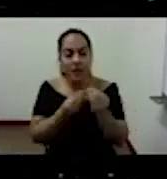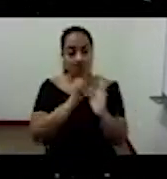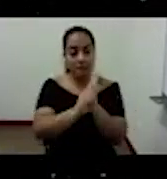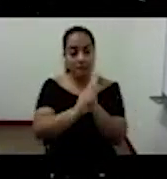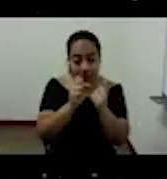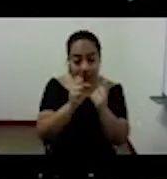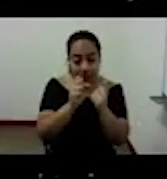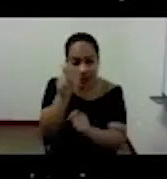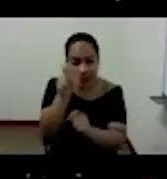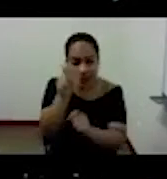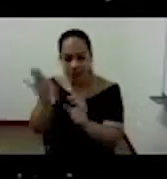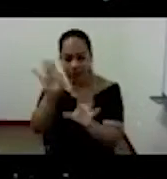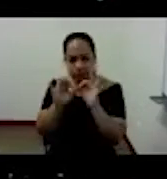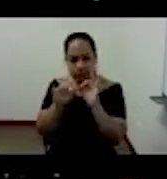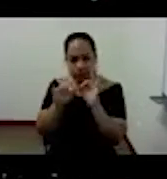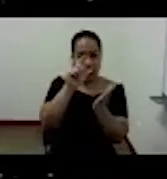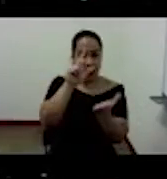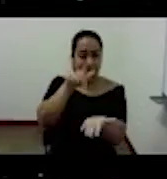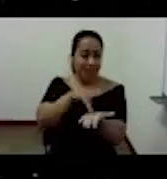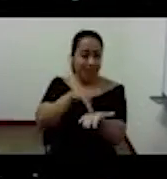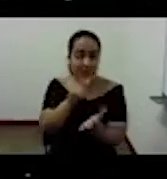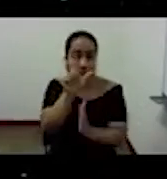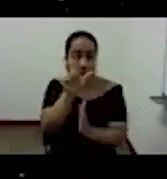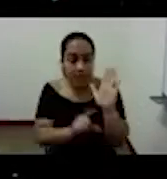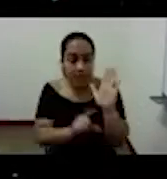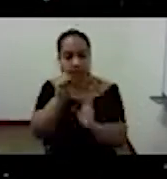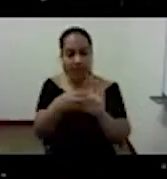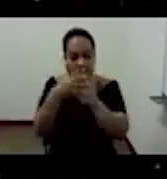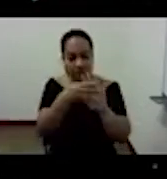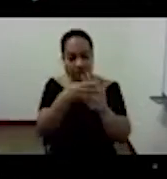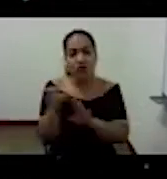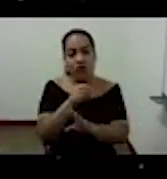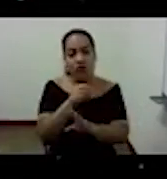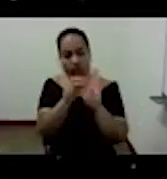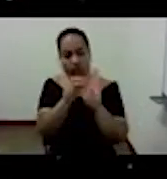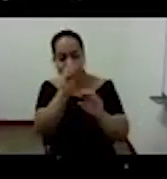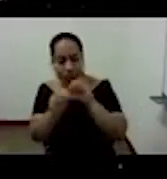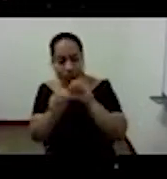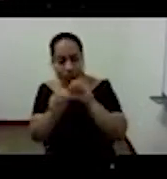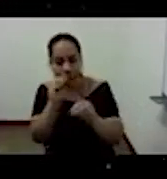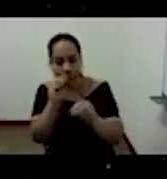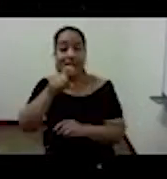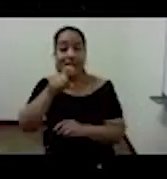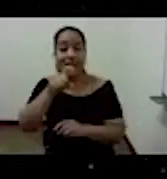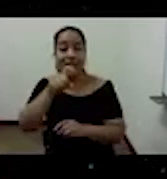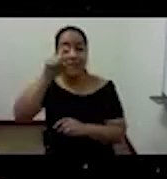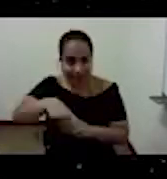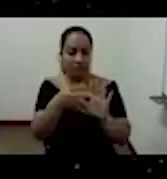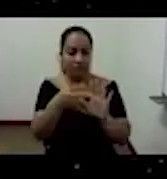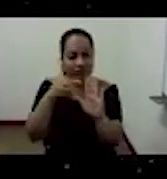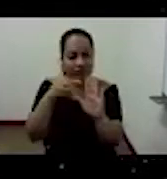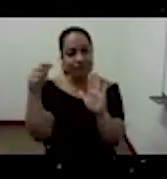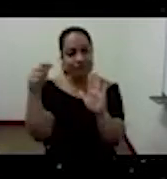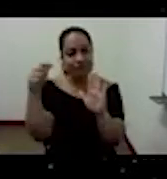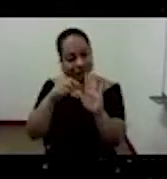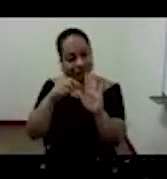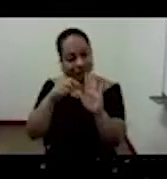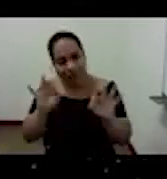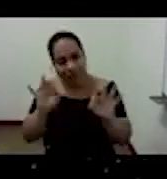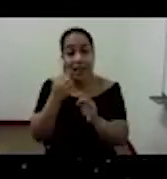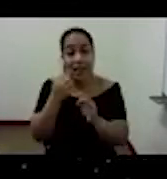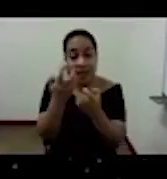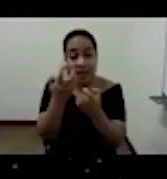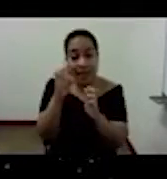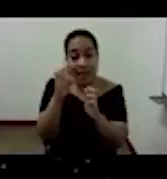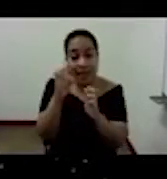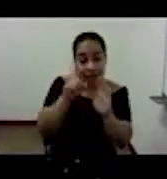cada ponencia hemos creado un formulario que todos deberán de llenar. Les recomendamos que es obligatorio registrar su participación si desean obtener el certificado